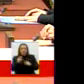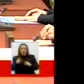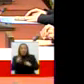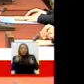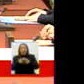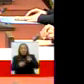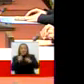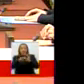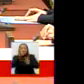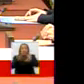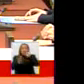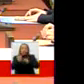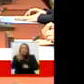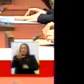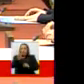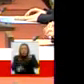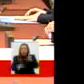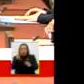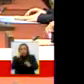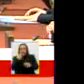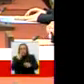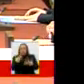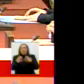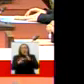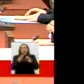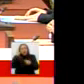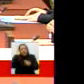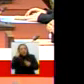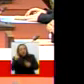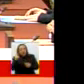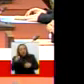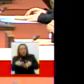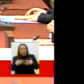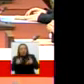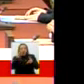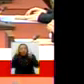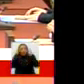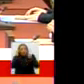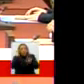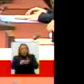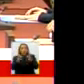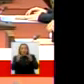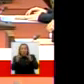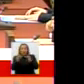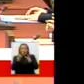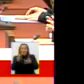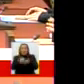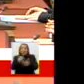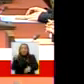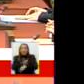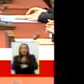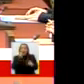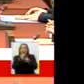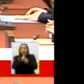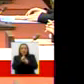miembro de esta comunidad Twitter hace que uno pueda mantener contactos rápidos y directos con